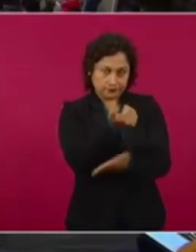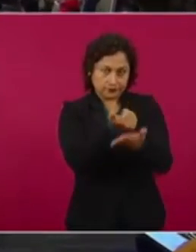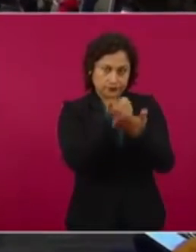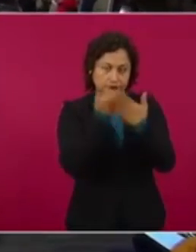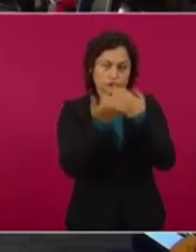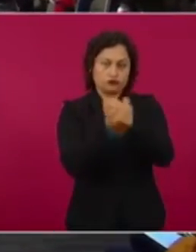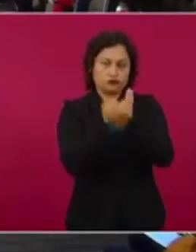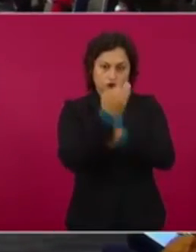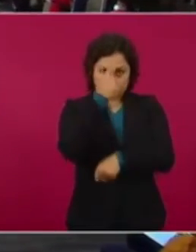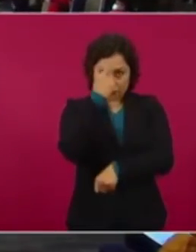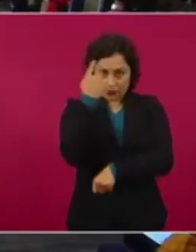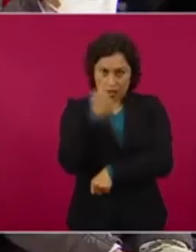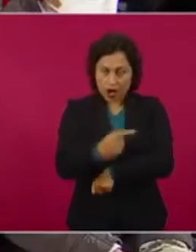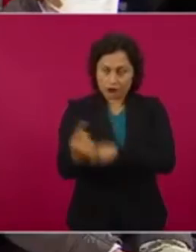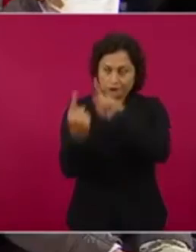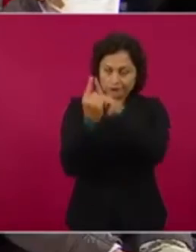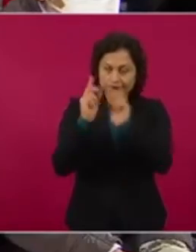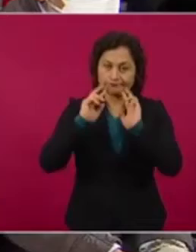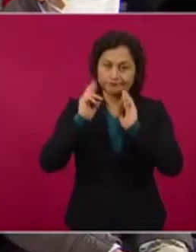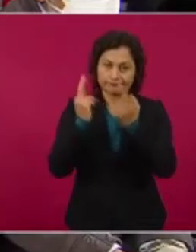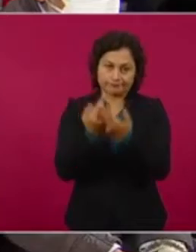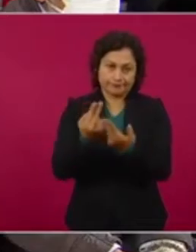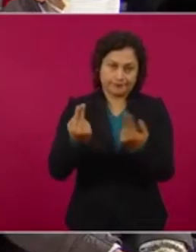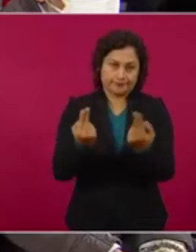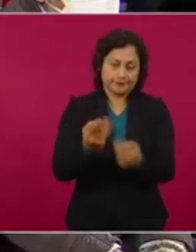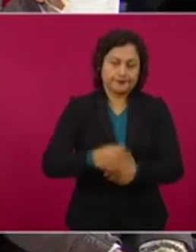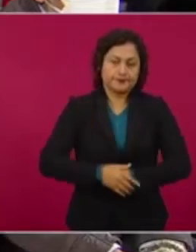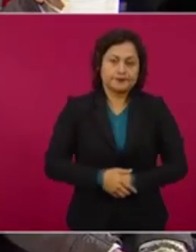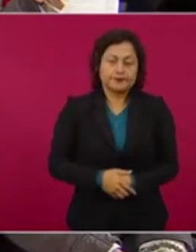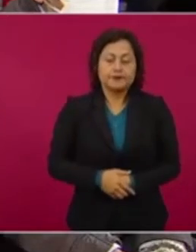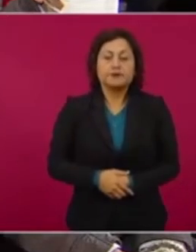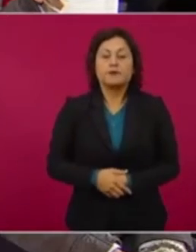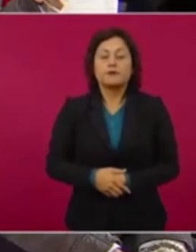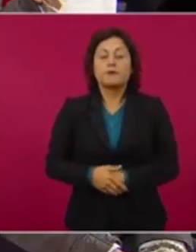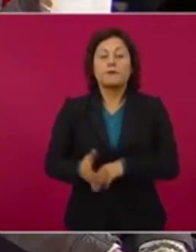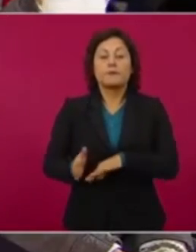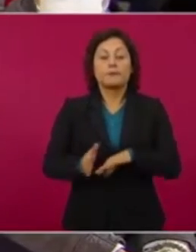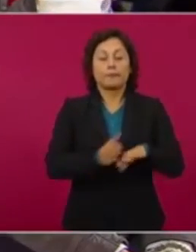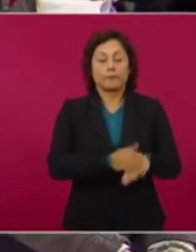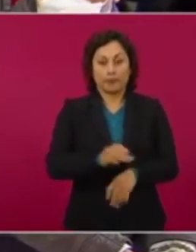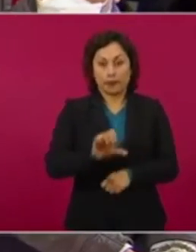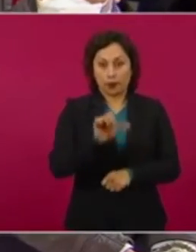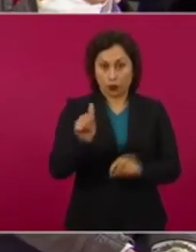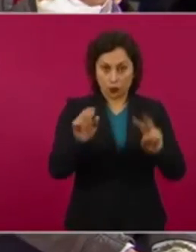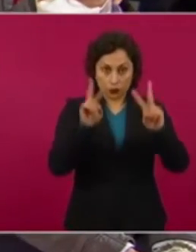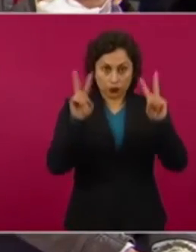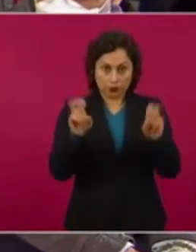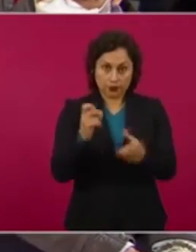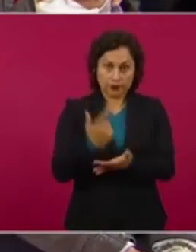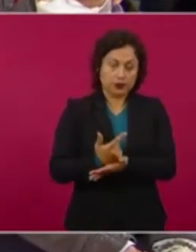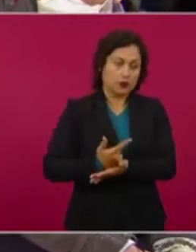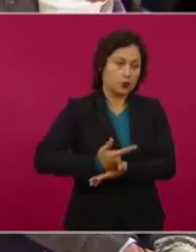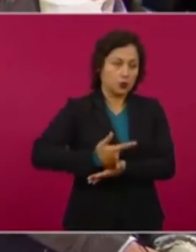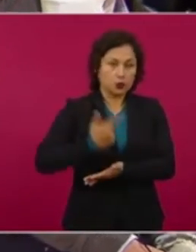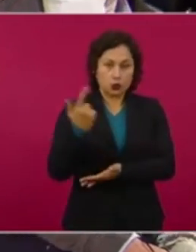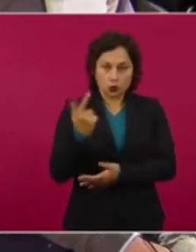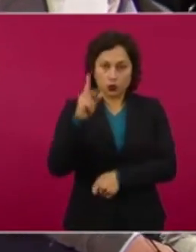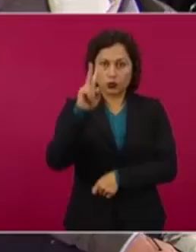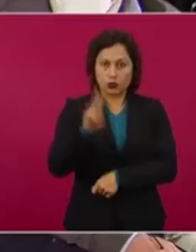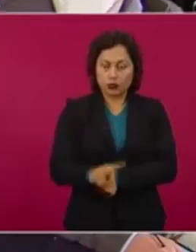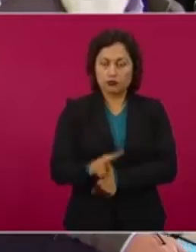apoyo y su intervención. También, presidente, hay un tema muy grave que se está